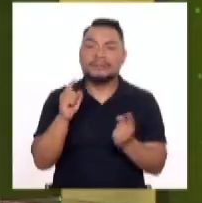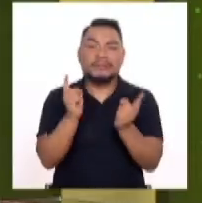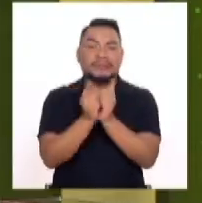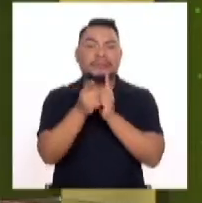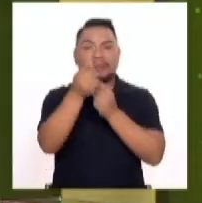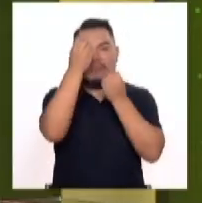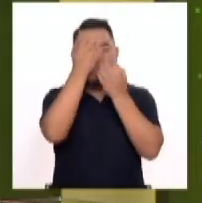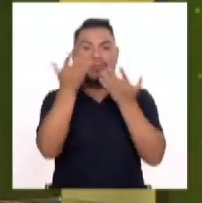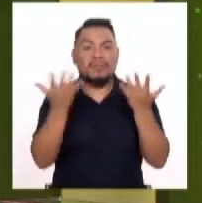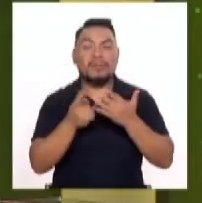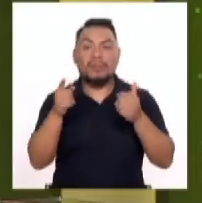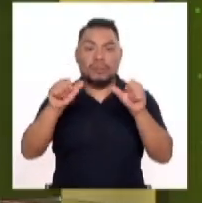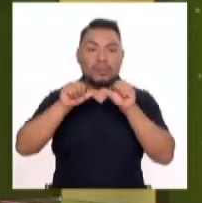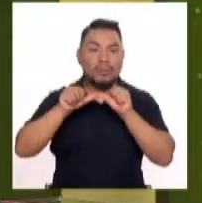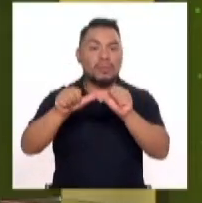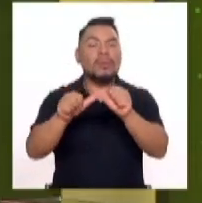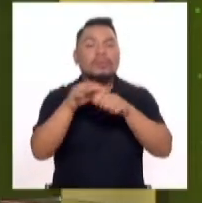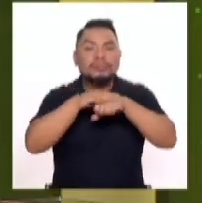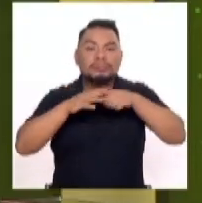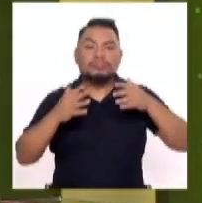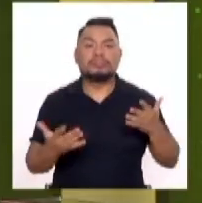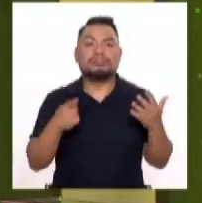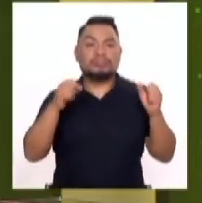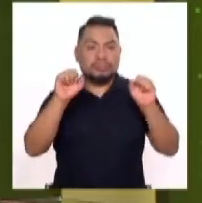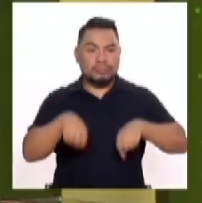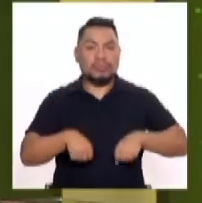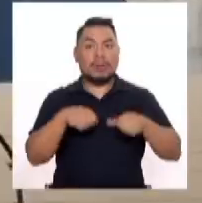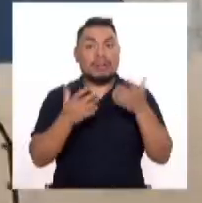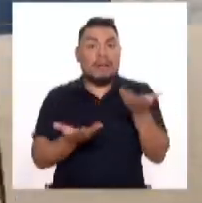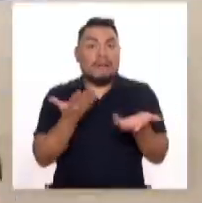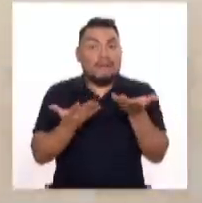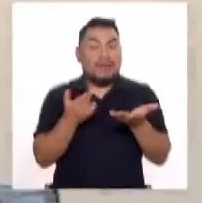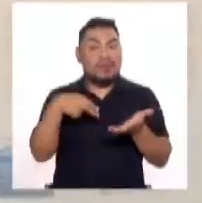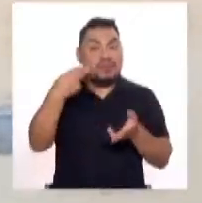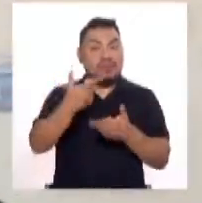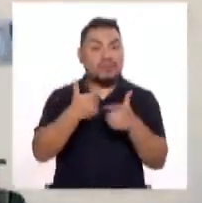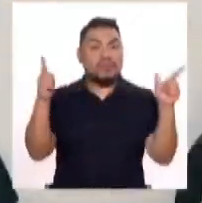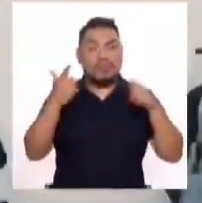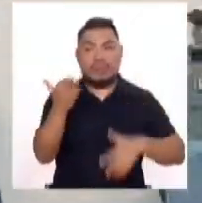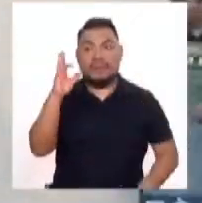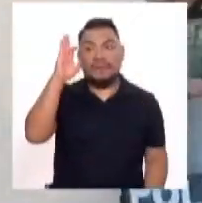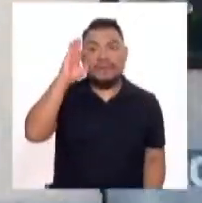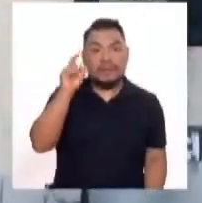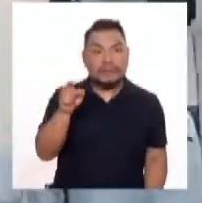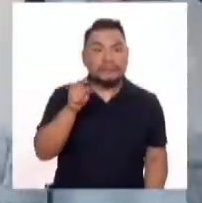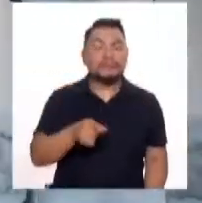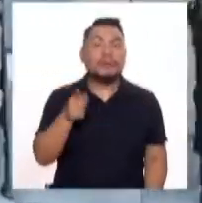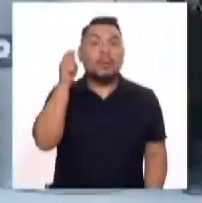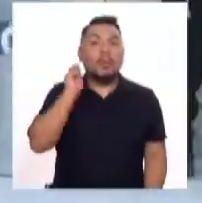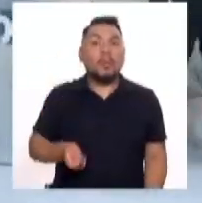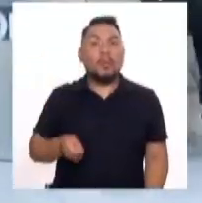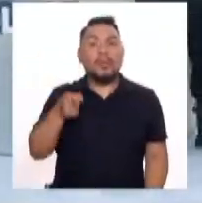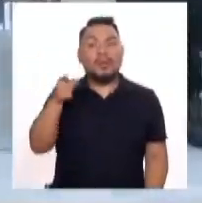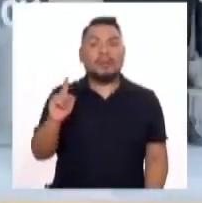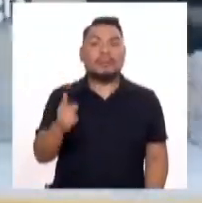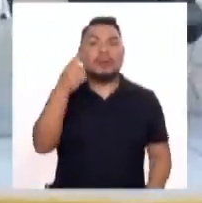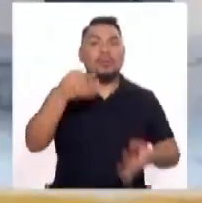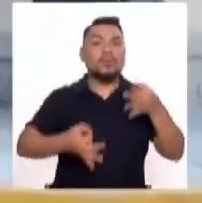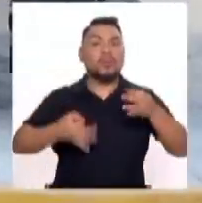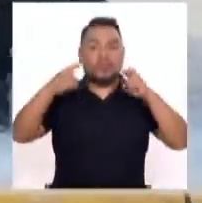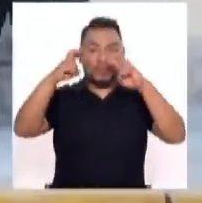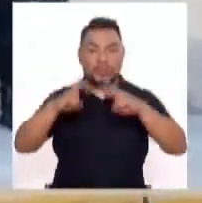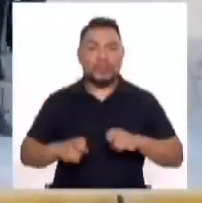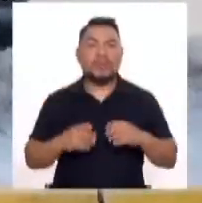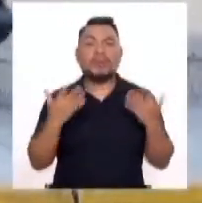Rápidamente les informamos que continúa la expectativa por la posible liberación del expresidente Alberto Fujimori. El juez del primer juzgado de